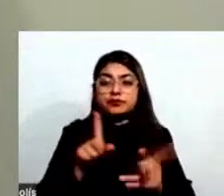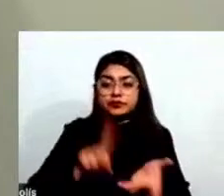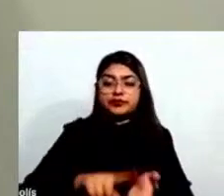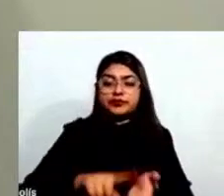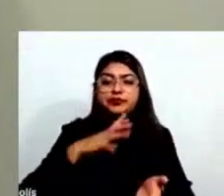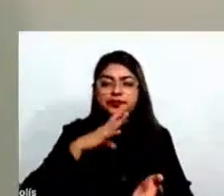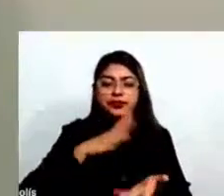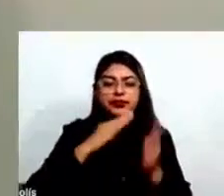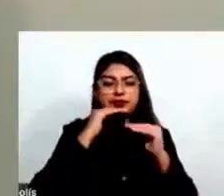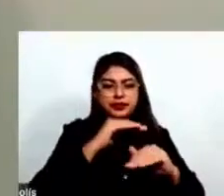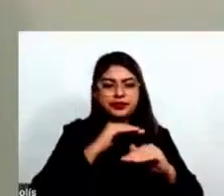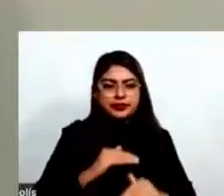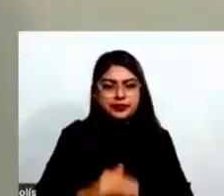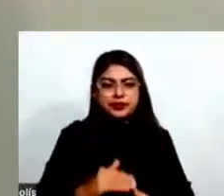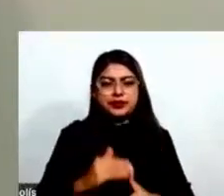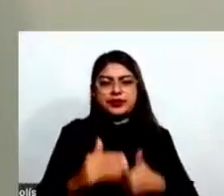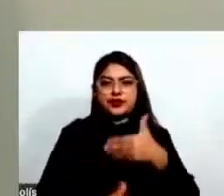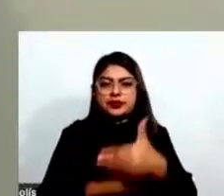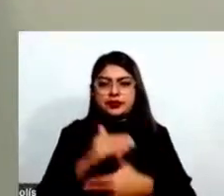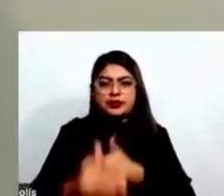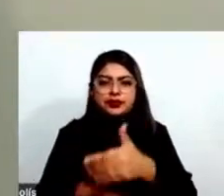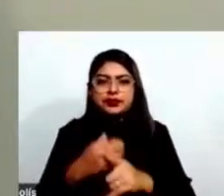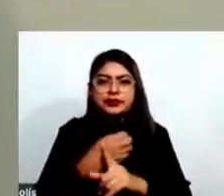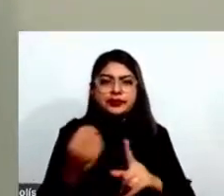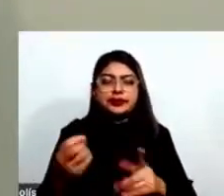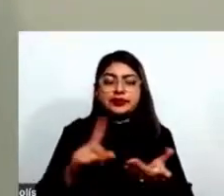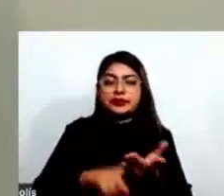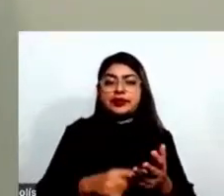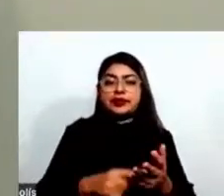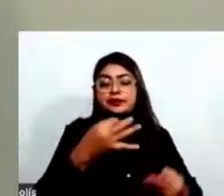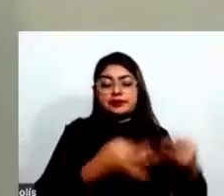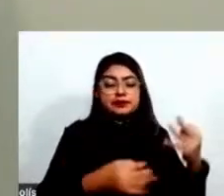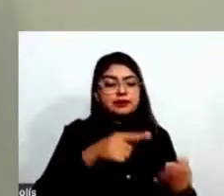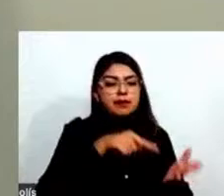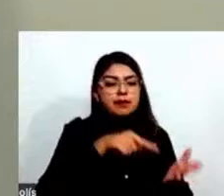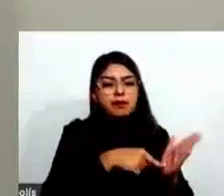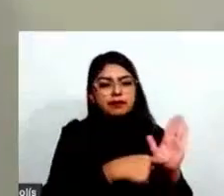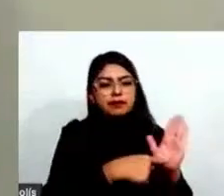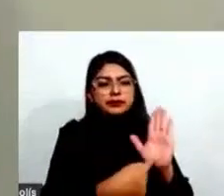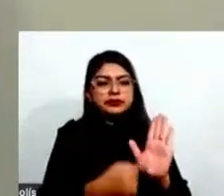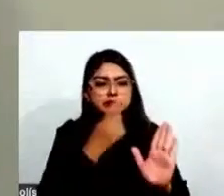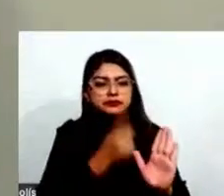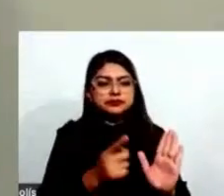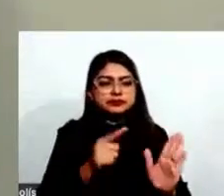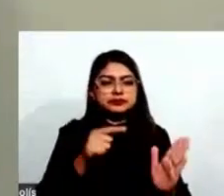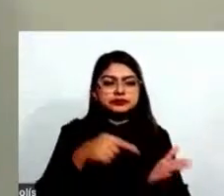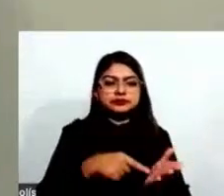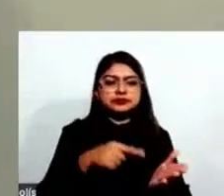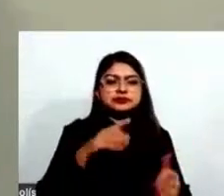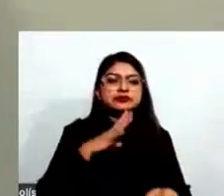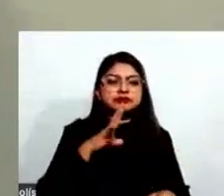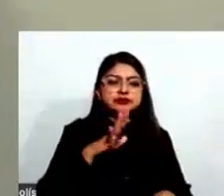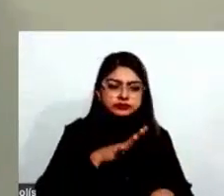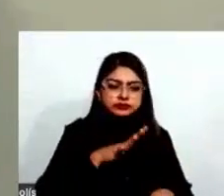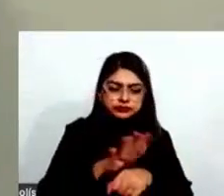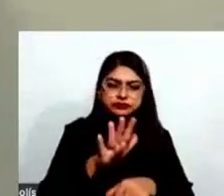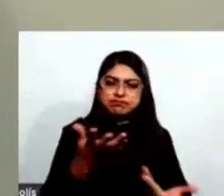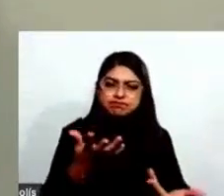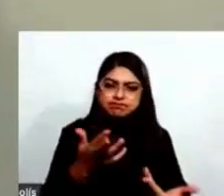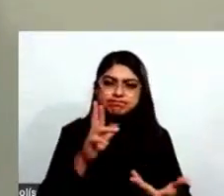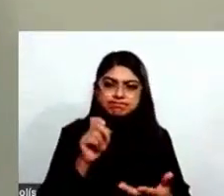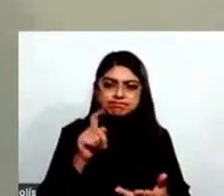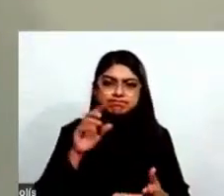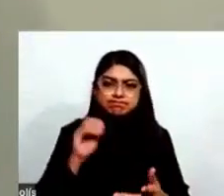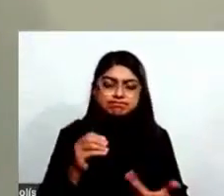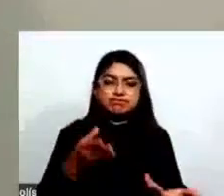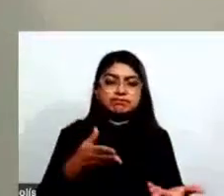En particular, la Corte ha enfatizado las complicaciones particulares que surgen con motivo de la participación